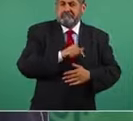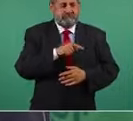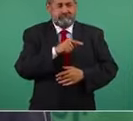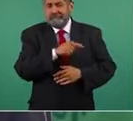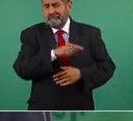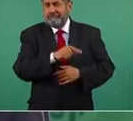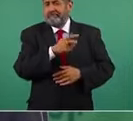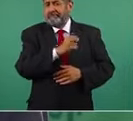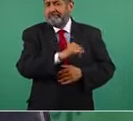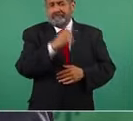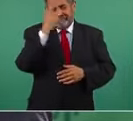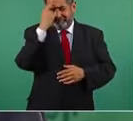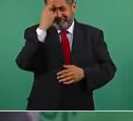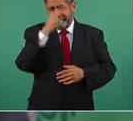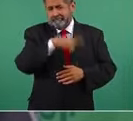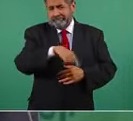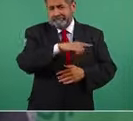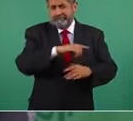muy